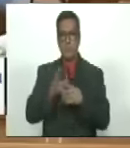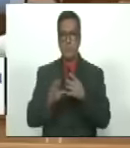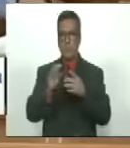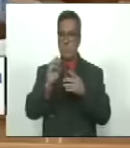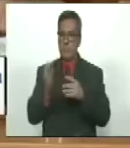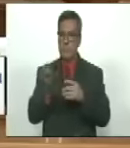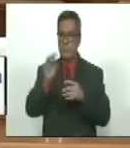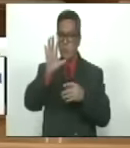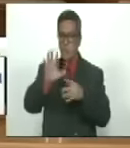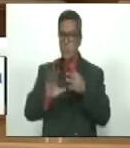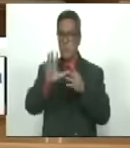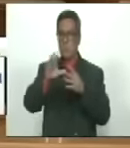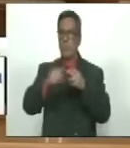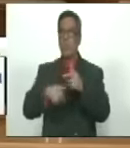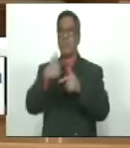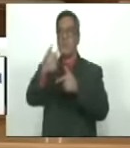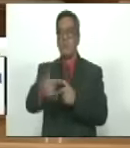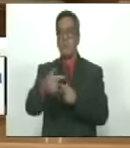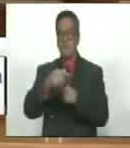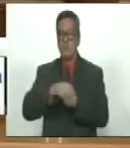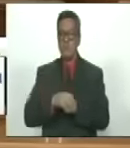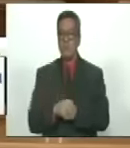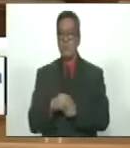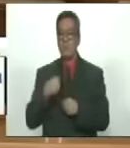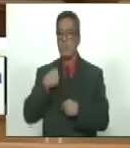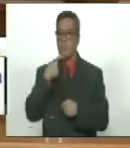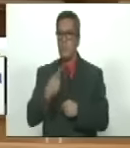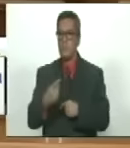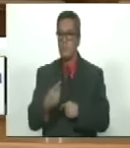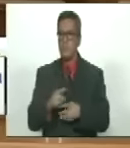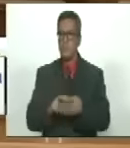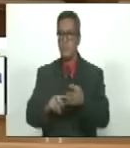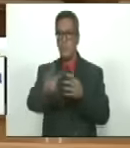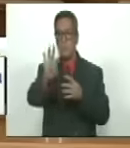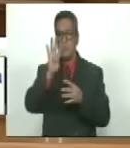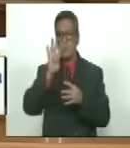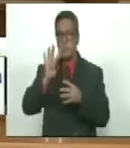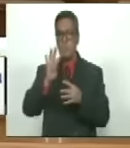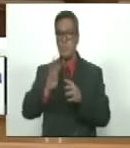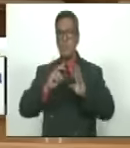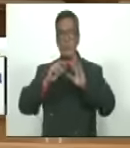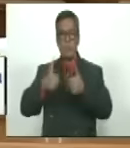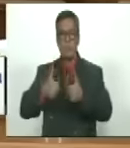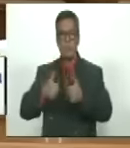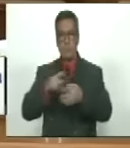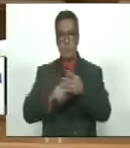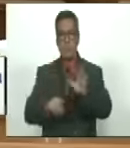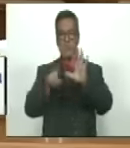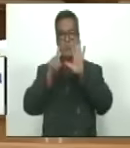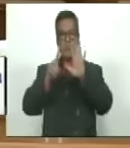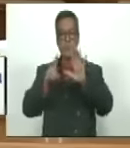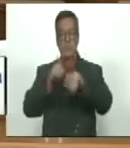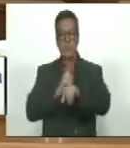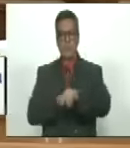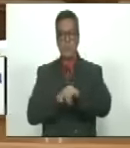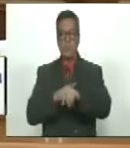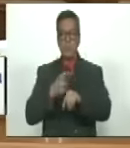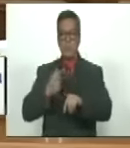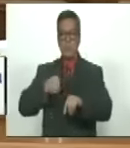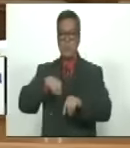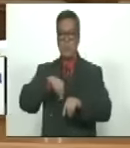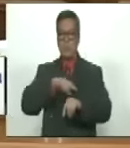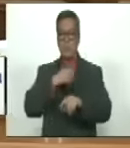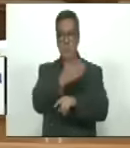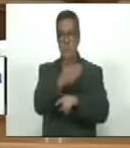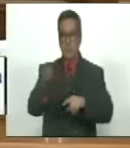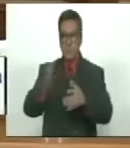5, y después nos decía, a partir del 4 comienza un 6º momento. Son